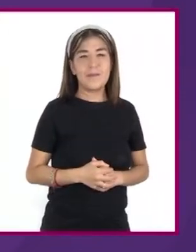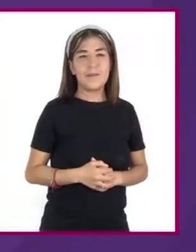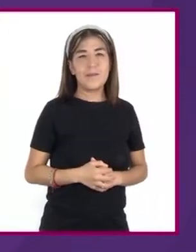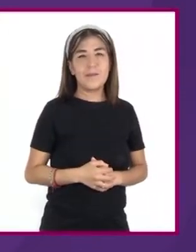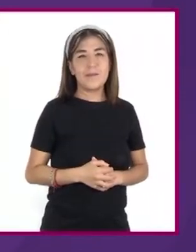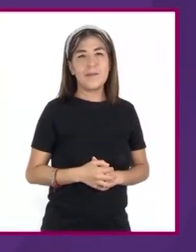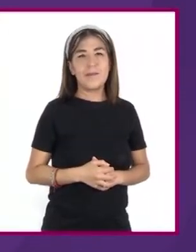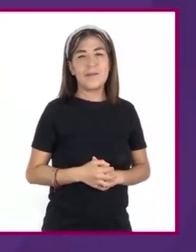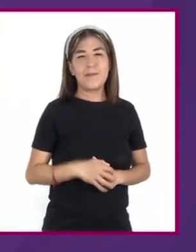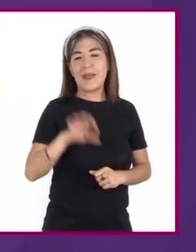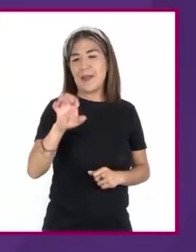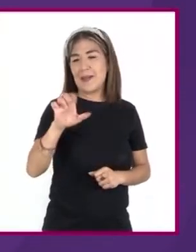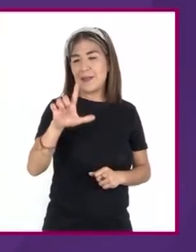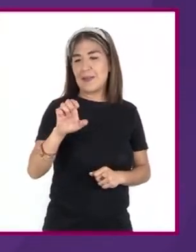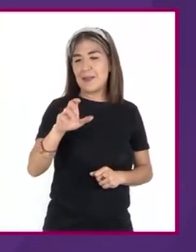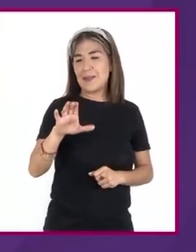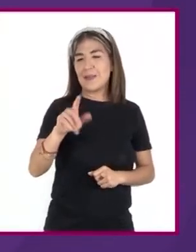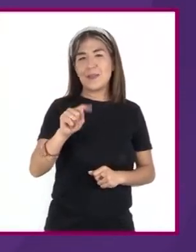un electrón.